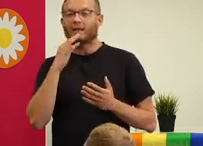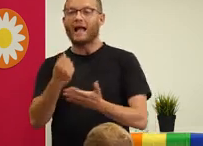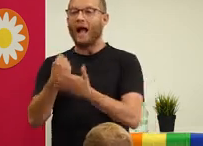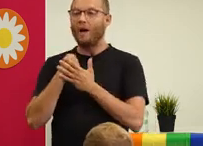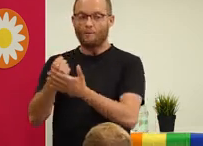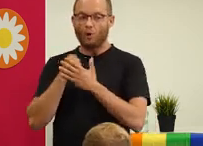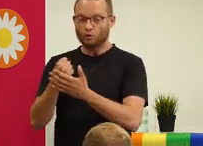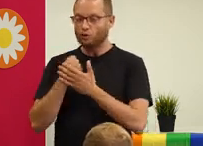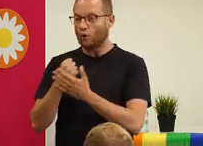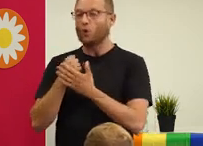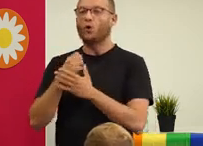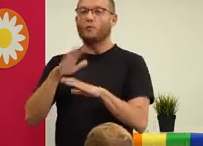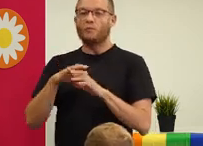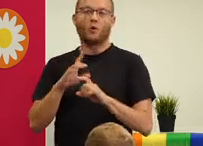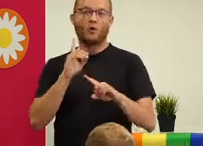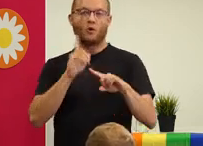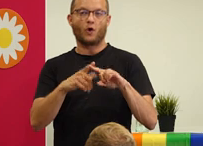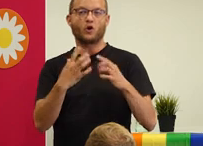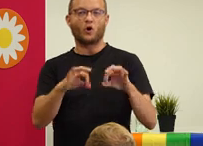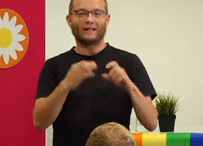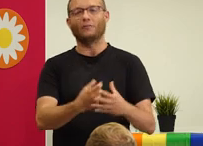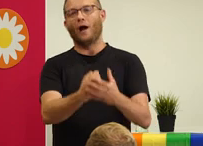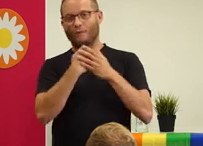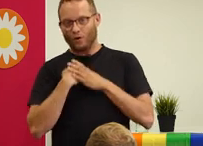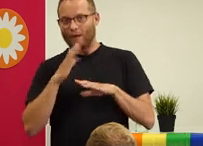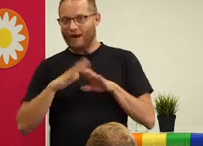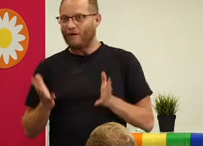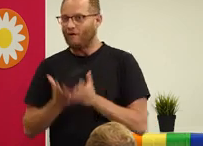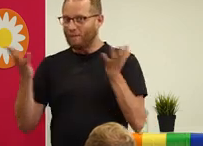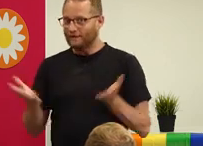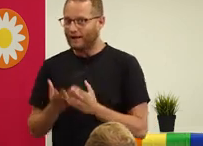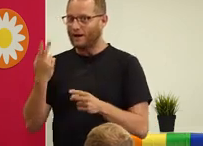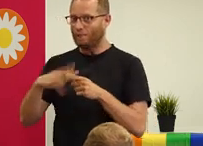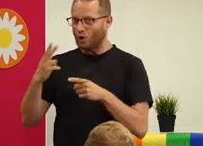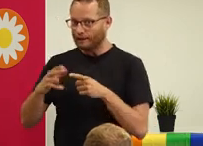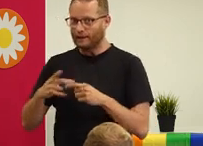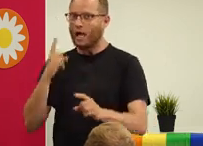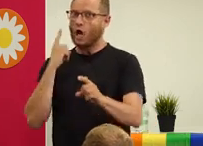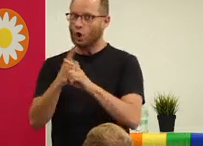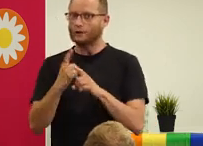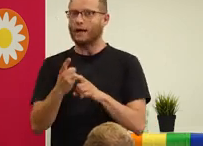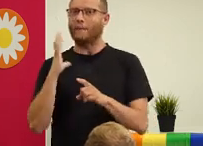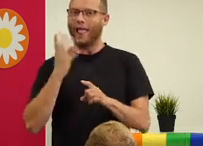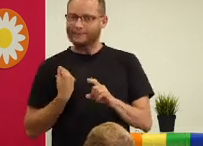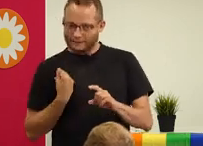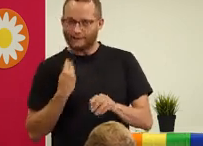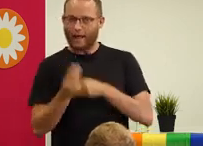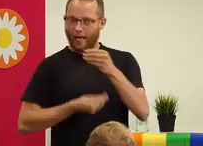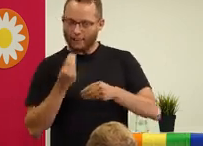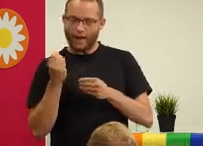apoyo del colectivo LGTB homonormativo para fomentar las políticas genocidas contra el pueblo palestino.